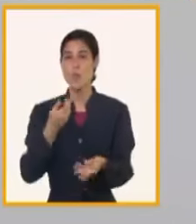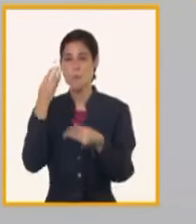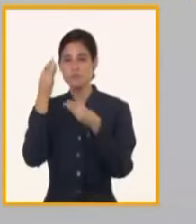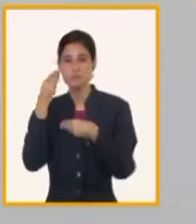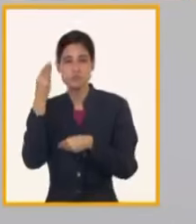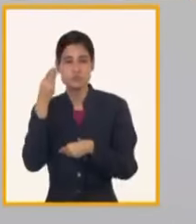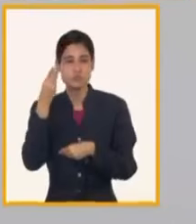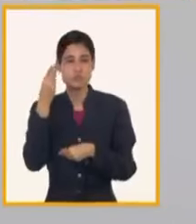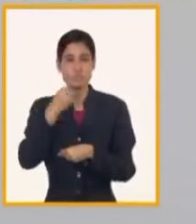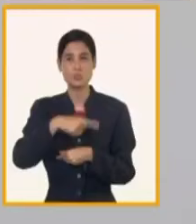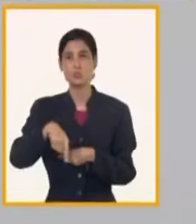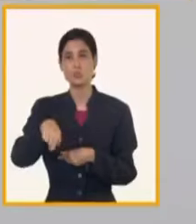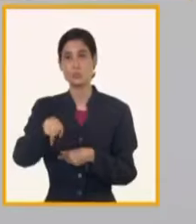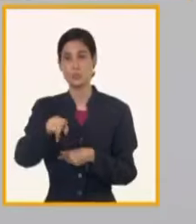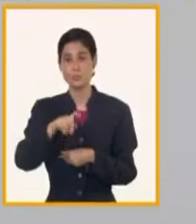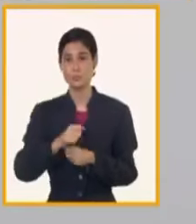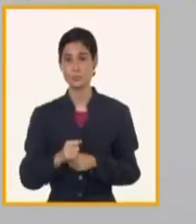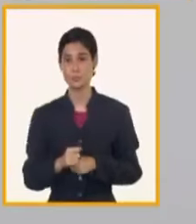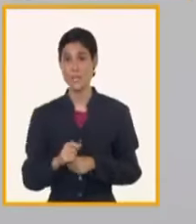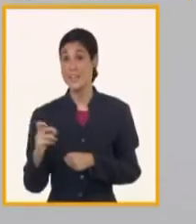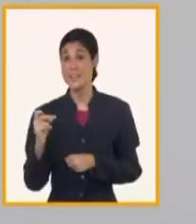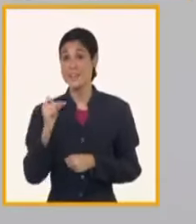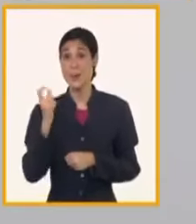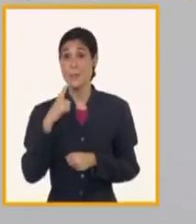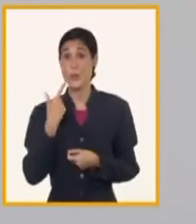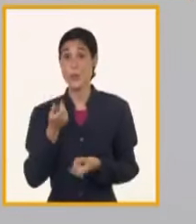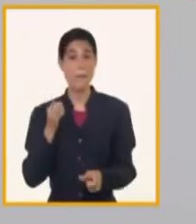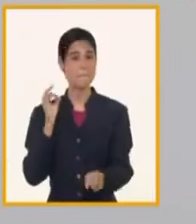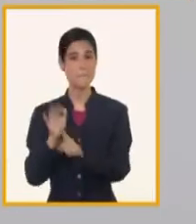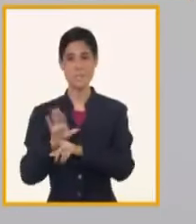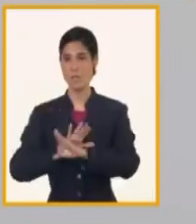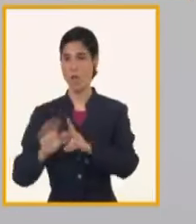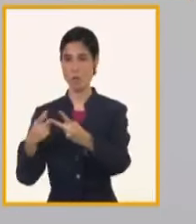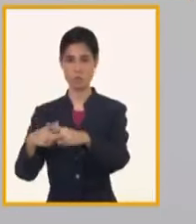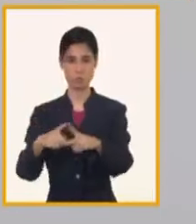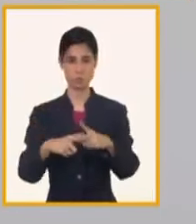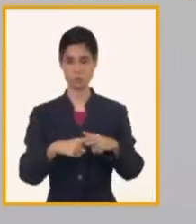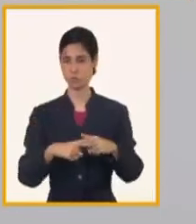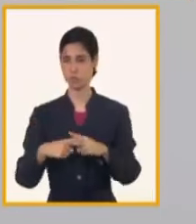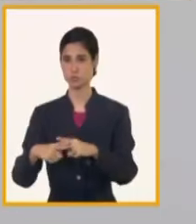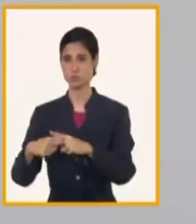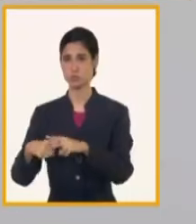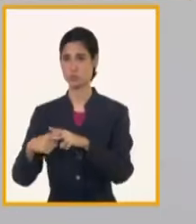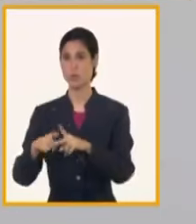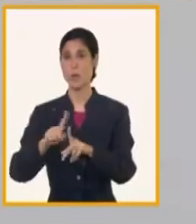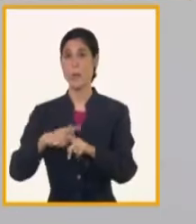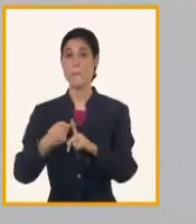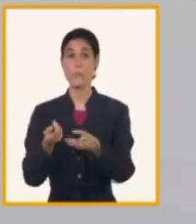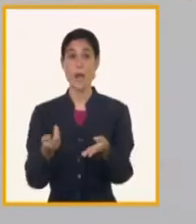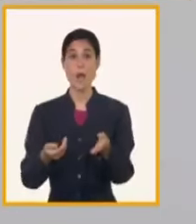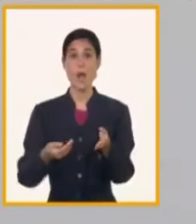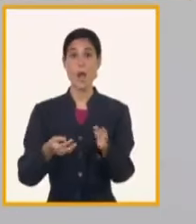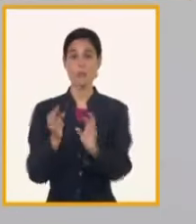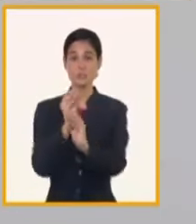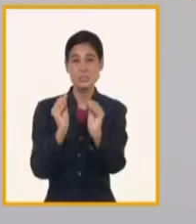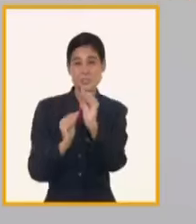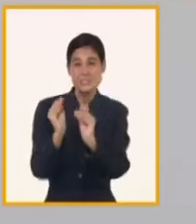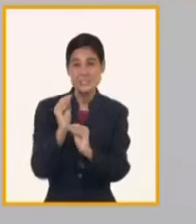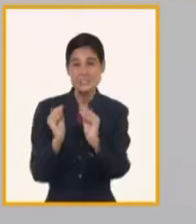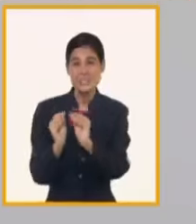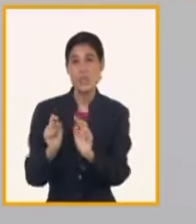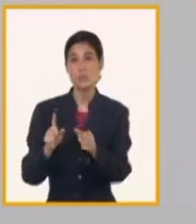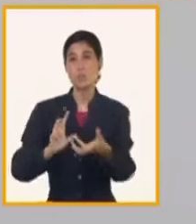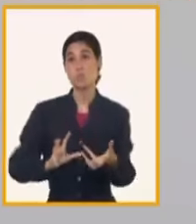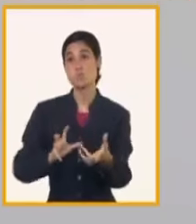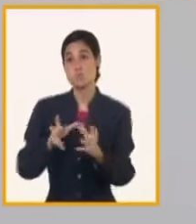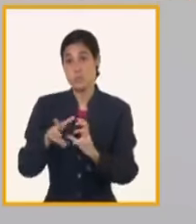había que que había que bajar inmediatamente se comenzaron a trabajar los temos y a bajar la Caldera eso es un desmonte tecnológico eso